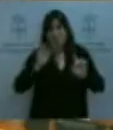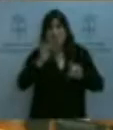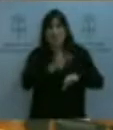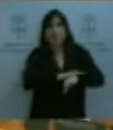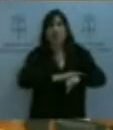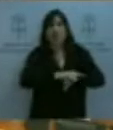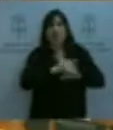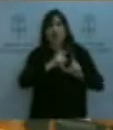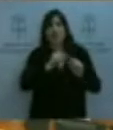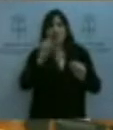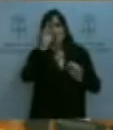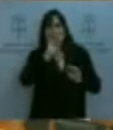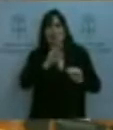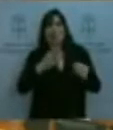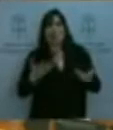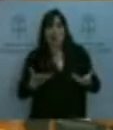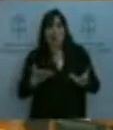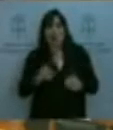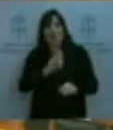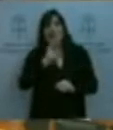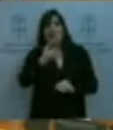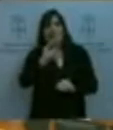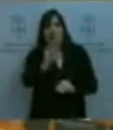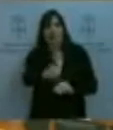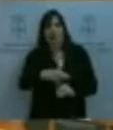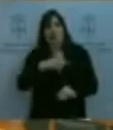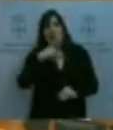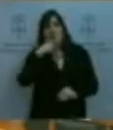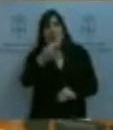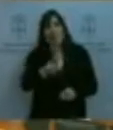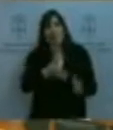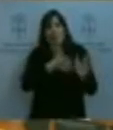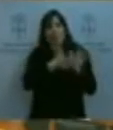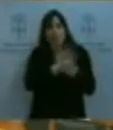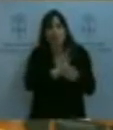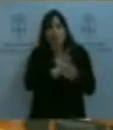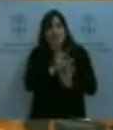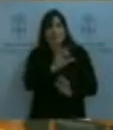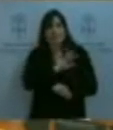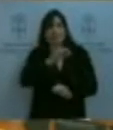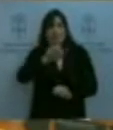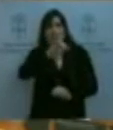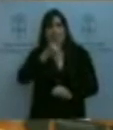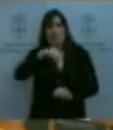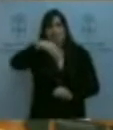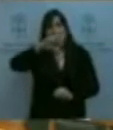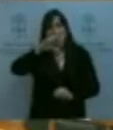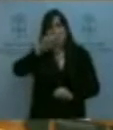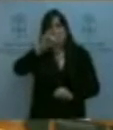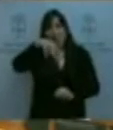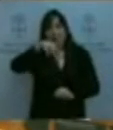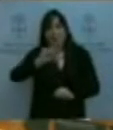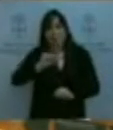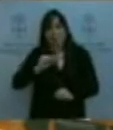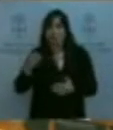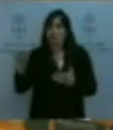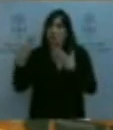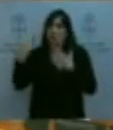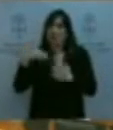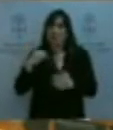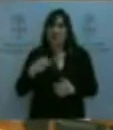de la interpelación tiene la palabra el señor González Medina. Gracias, presidente. Rogaría, presidente,